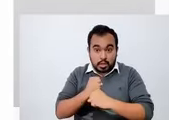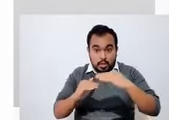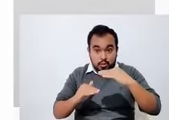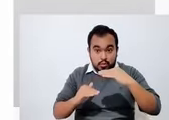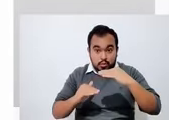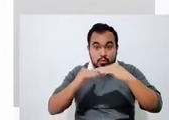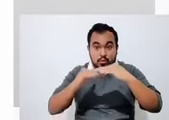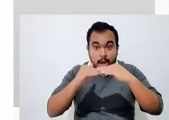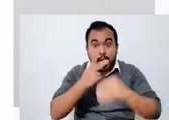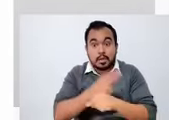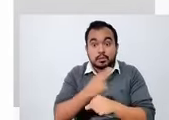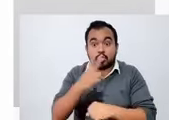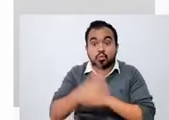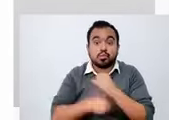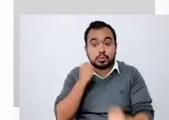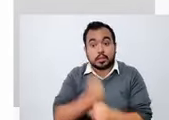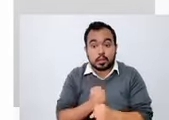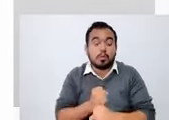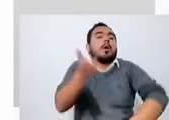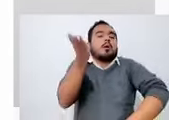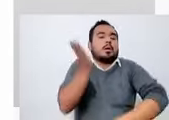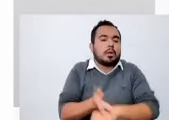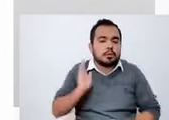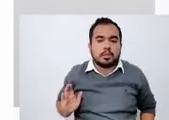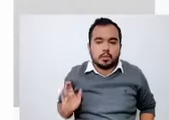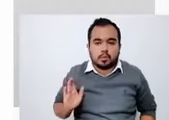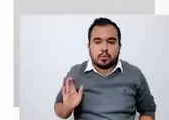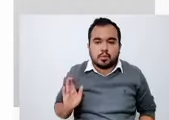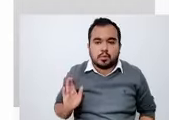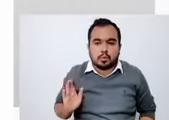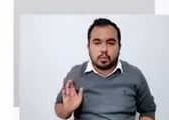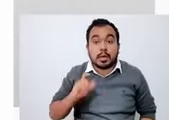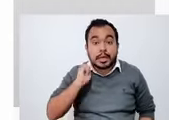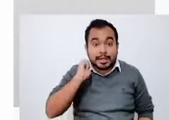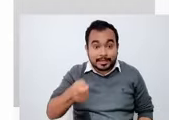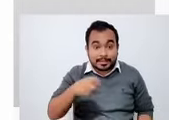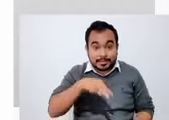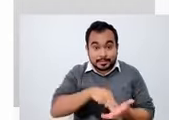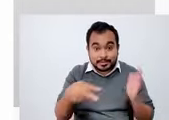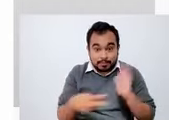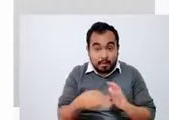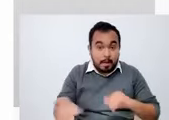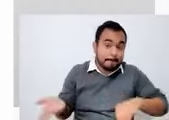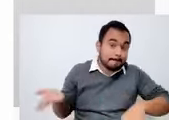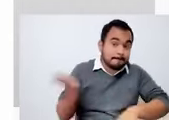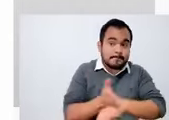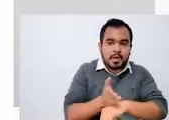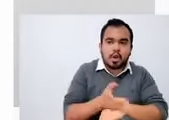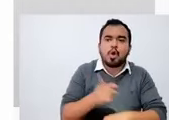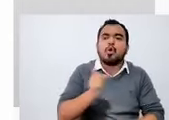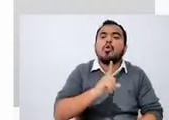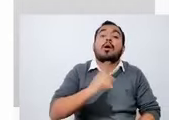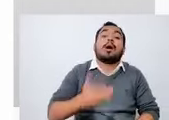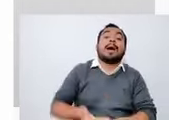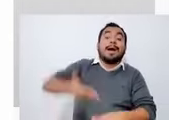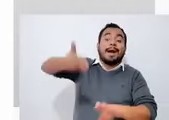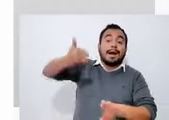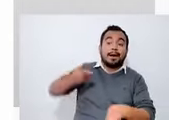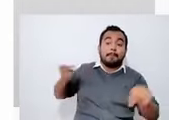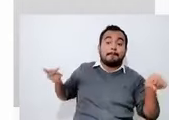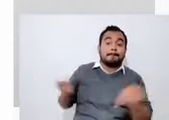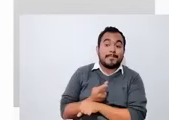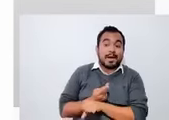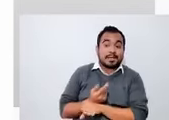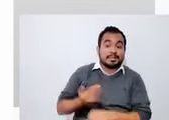2 años ha llegado tu merecimiento. Eso no significa que te tengan que imponer la pena. El merecimiento se refiere a lo que ocurrió en un momento de tu